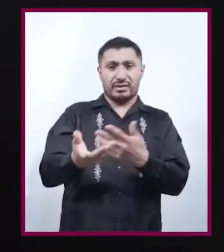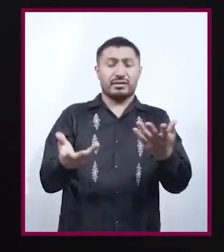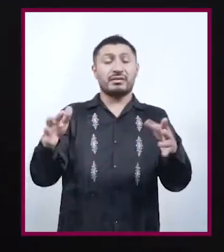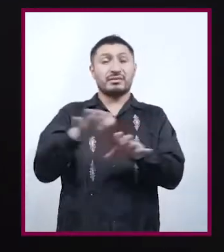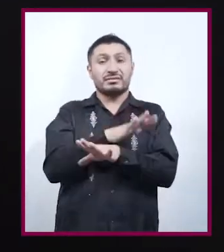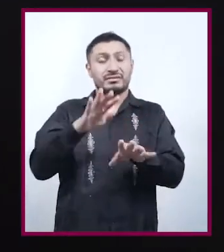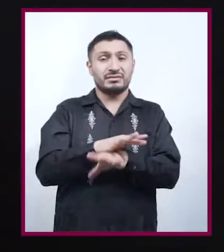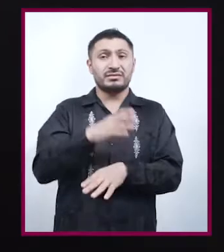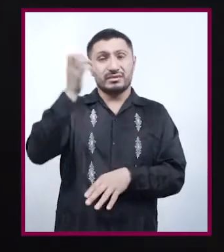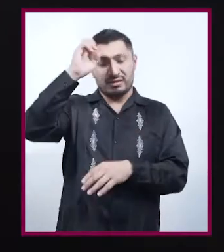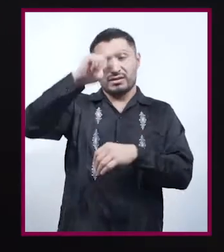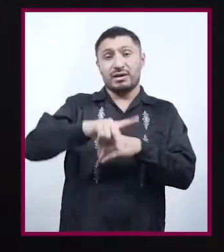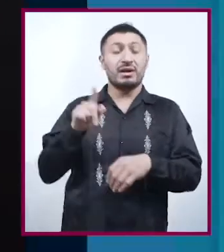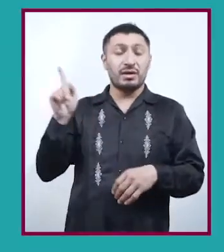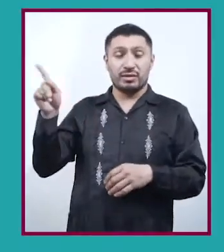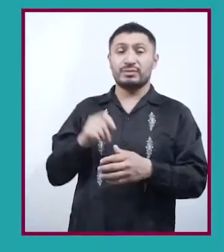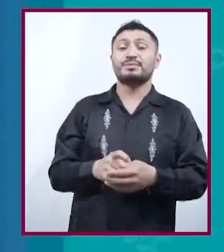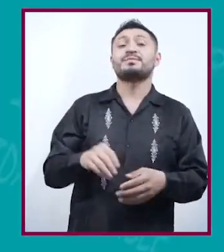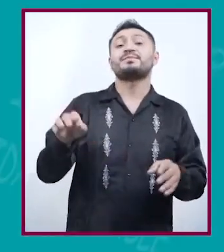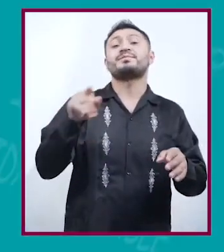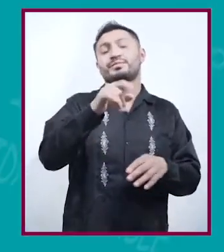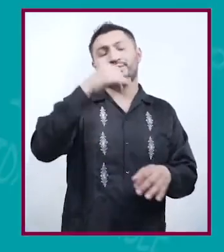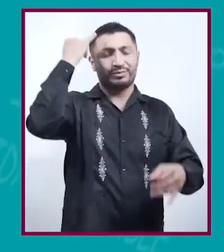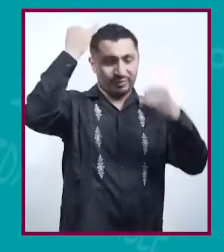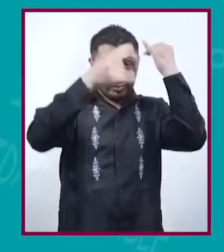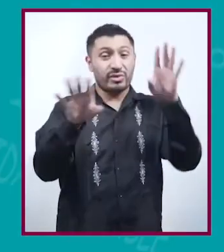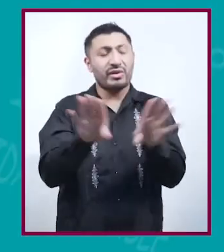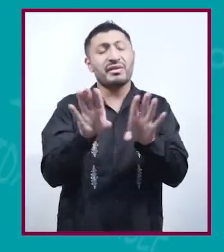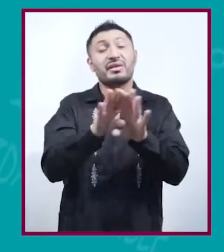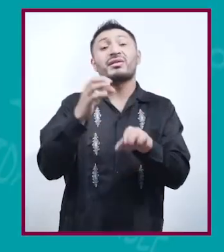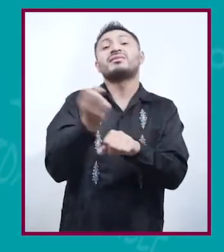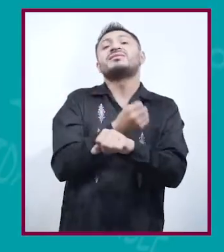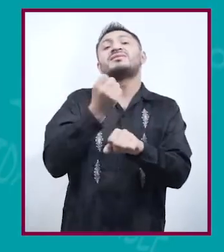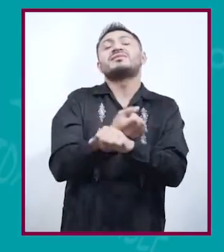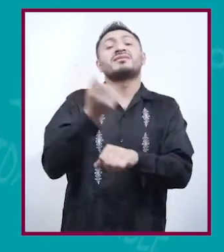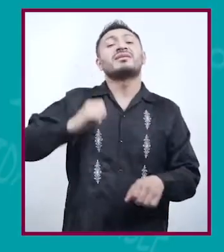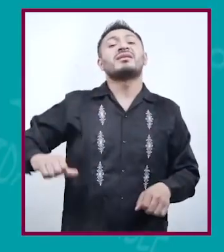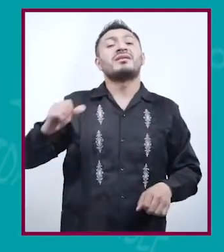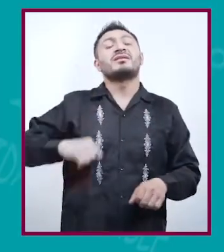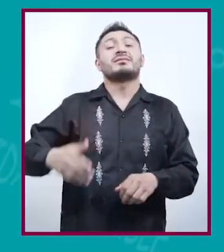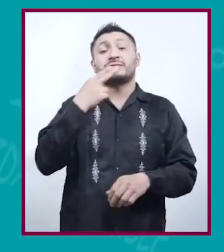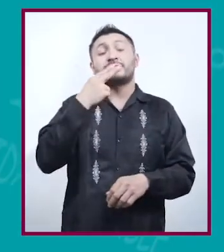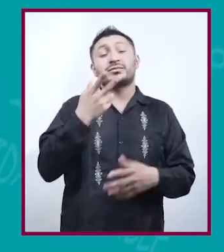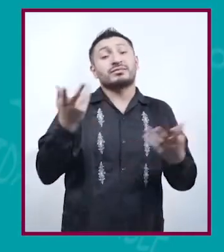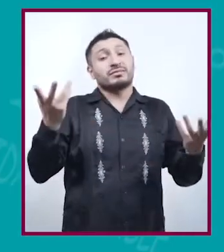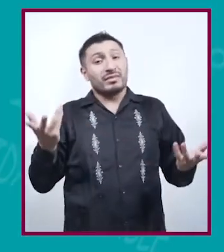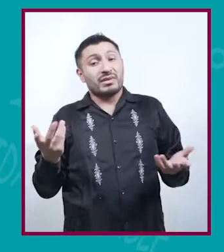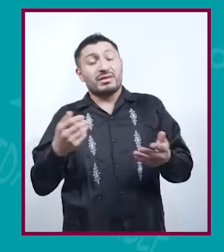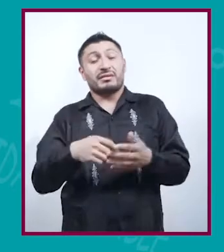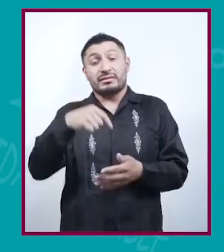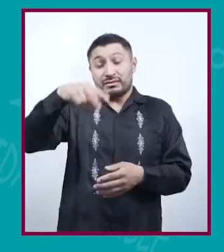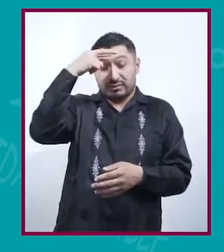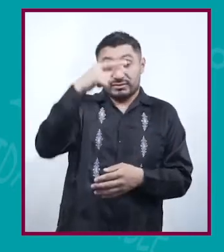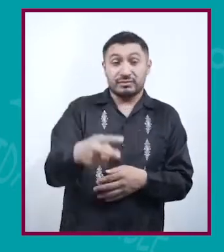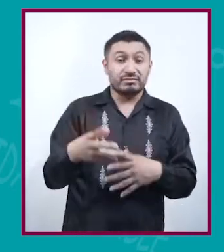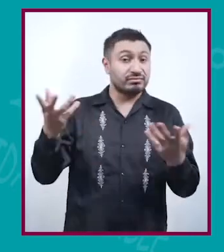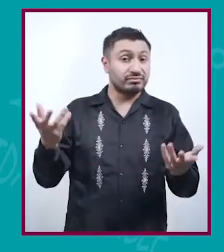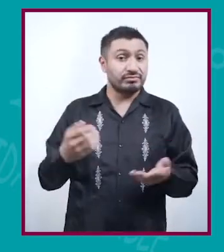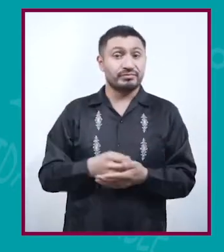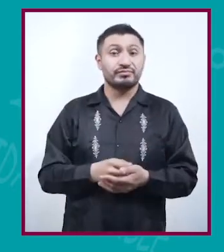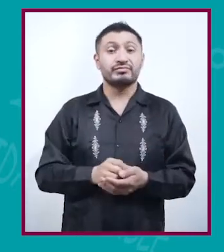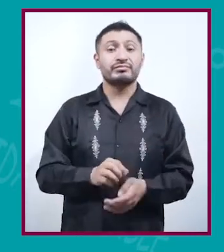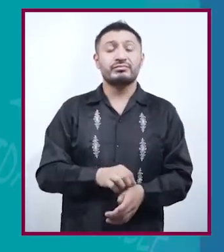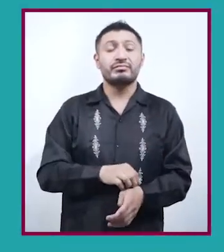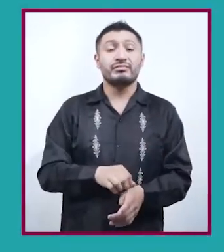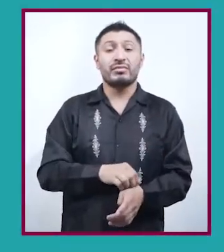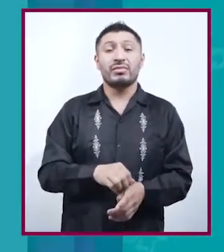a partir de la Edad Media en Europa. ¿Cómo imaginas que era el calzado que se usaba en tiempos prehispánicos en lo que hoy es